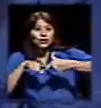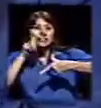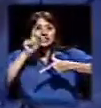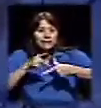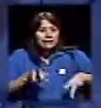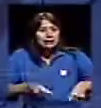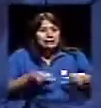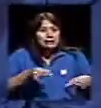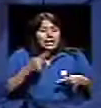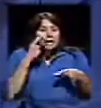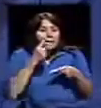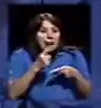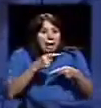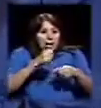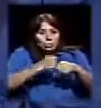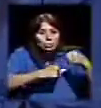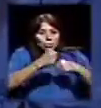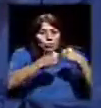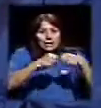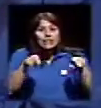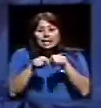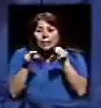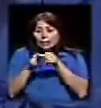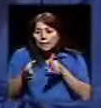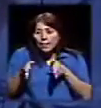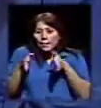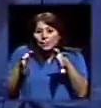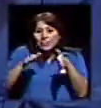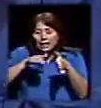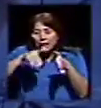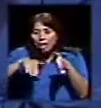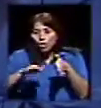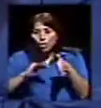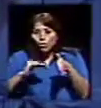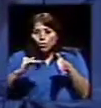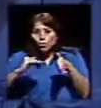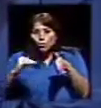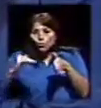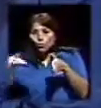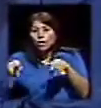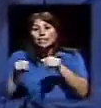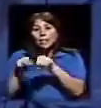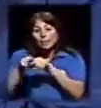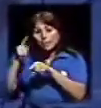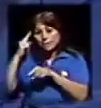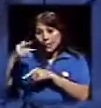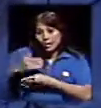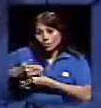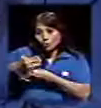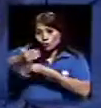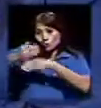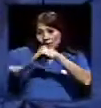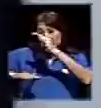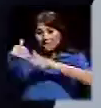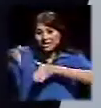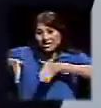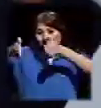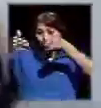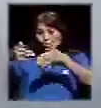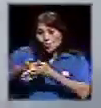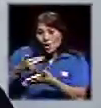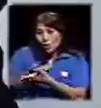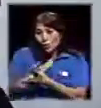pavimentar la carretera que hay que pavimentar, construir el edificio de la unidad, efectivamente, las nuevas escuelas,